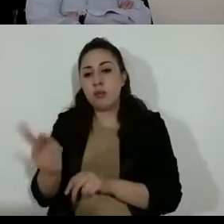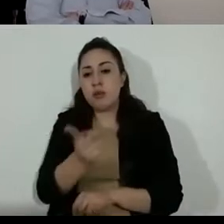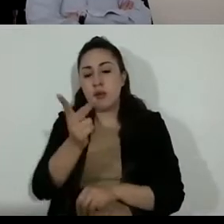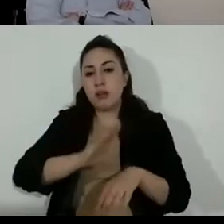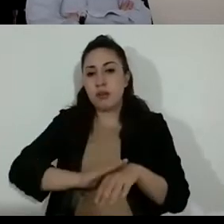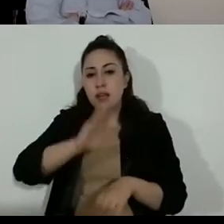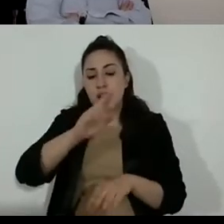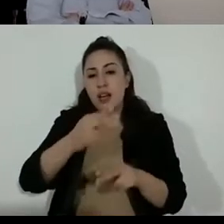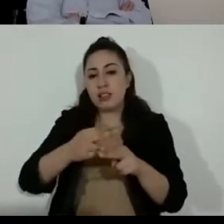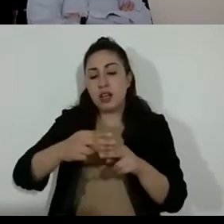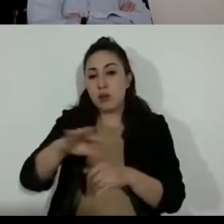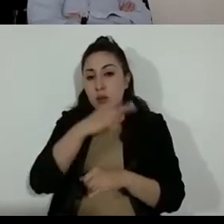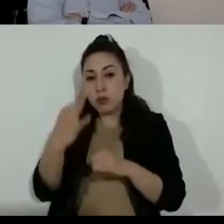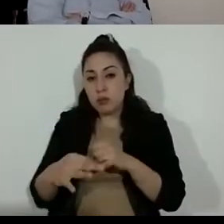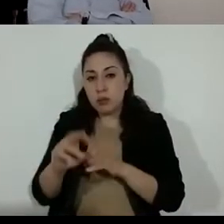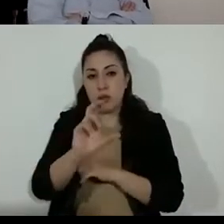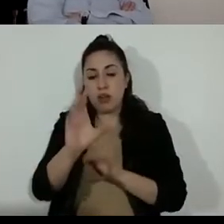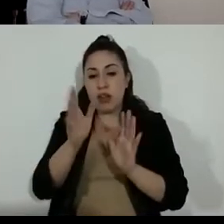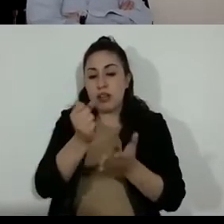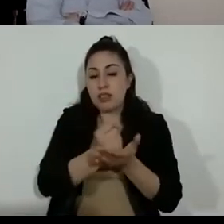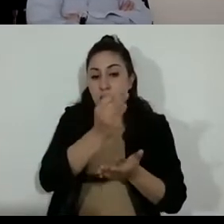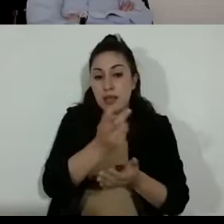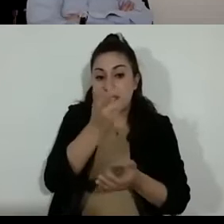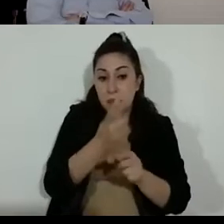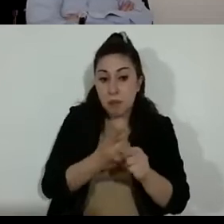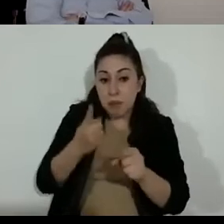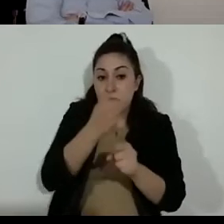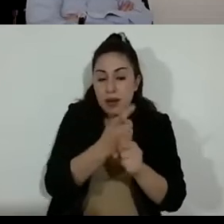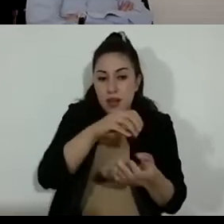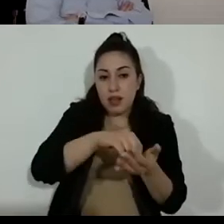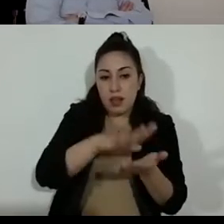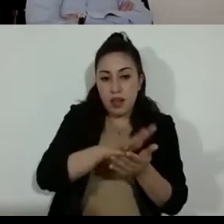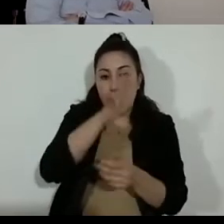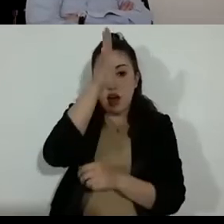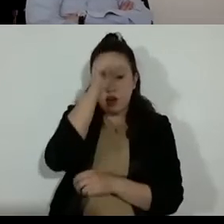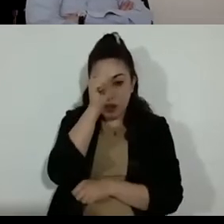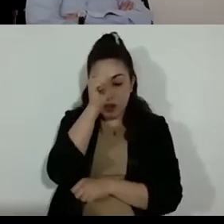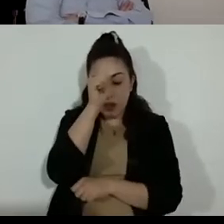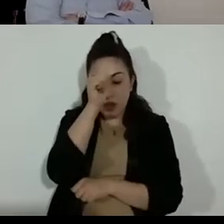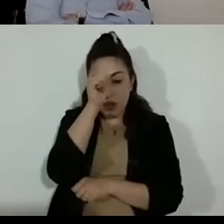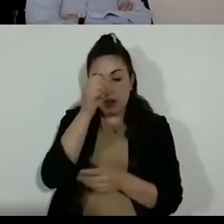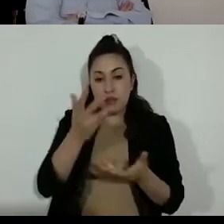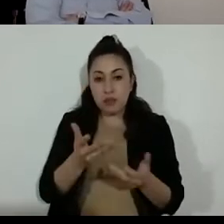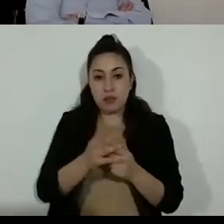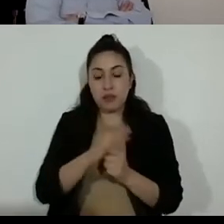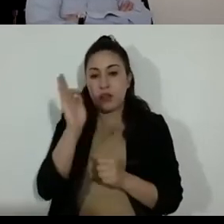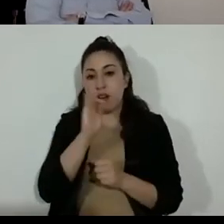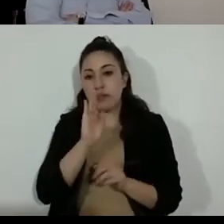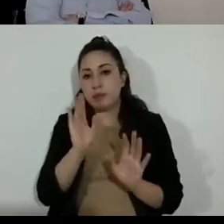al final, después de que podamos aprobar esta primera propuesta general, claro, si no hubiera